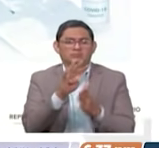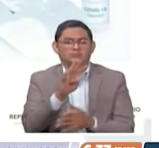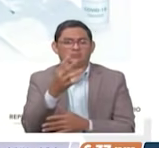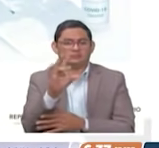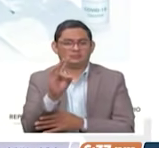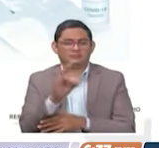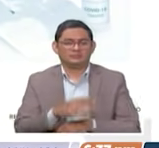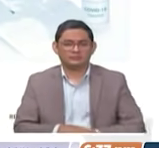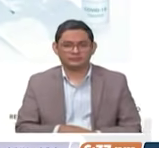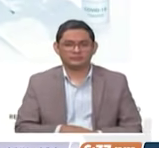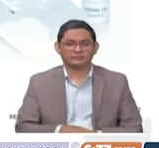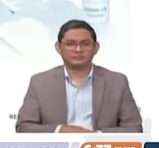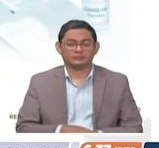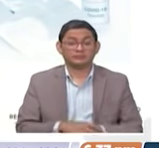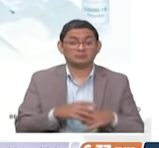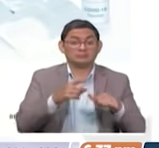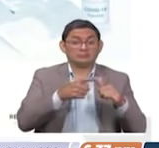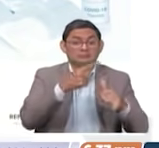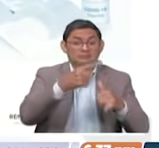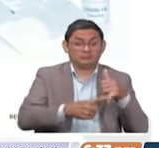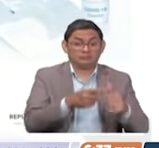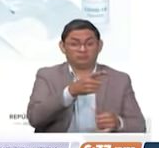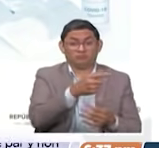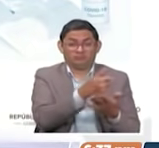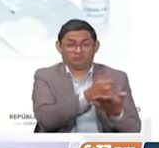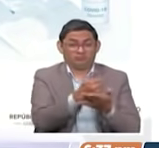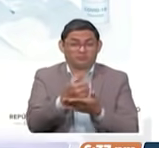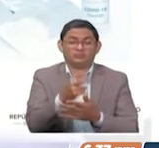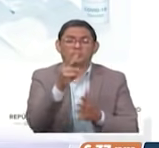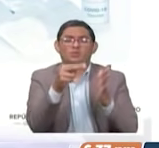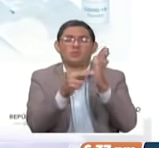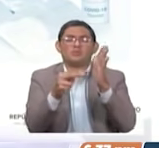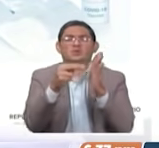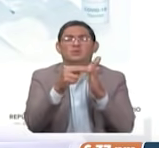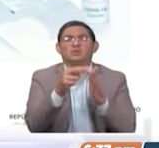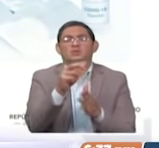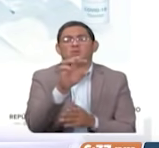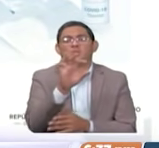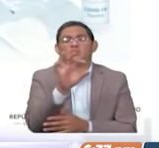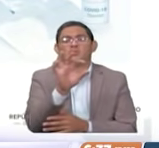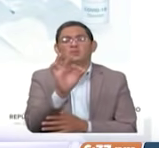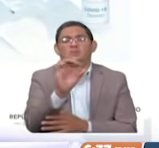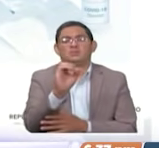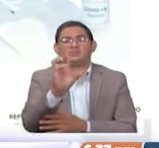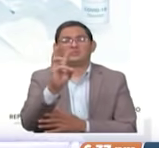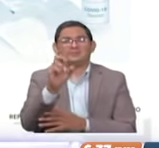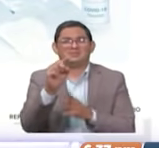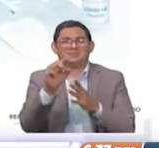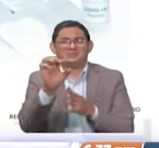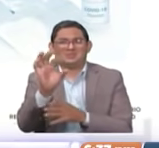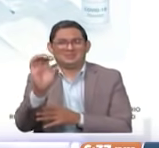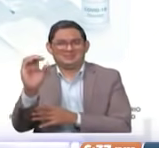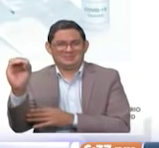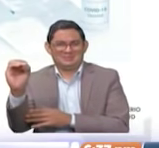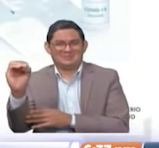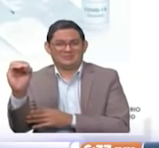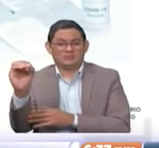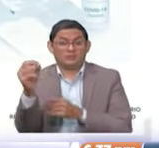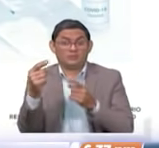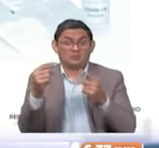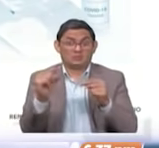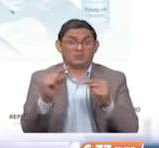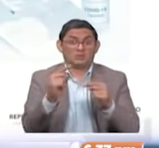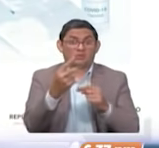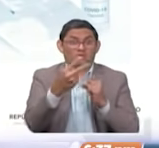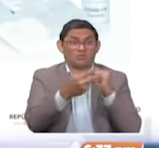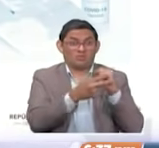en primeras dosis 2 millones 906 mil 900 y en segundas